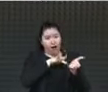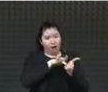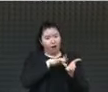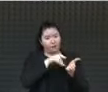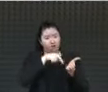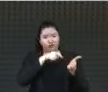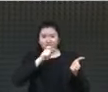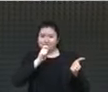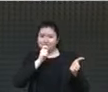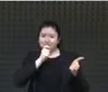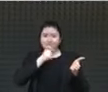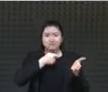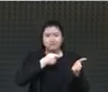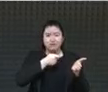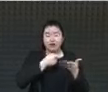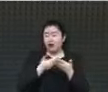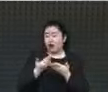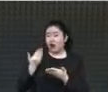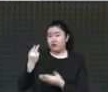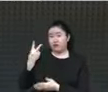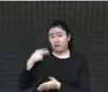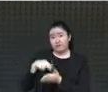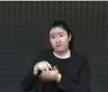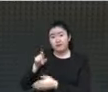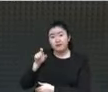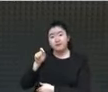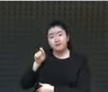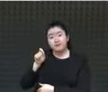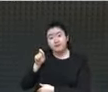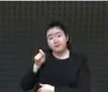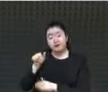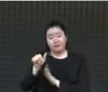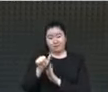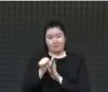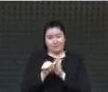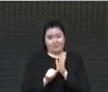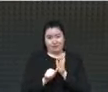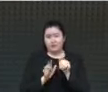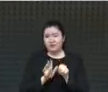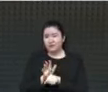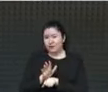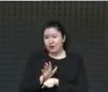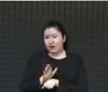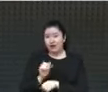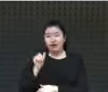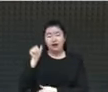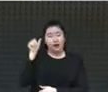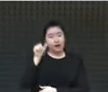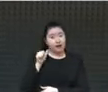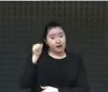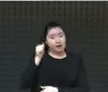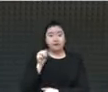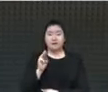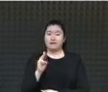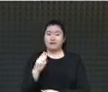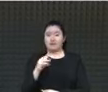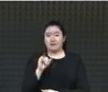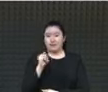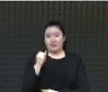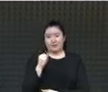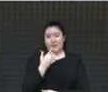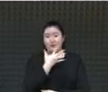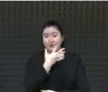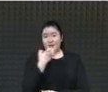adicional se entregó en 2020, los meses de abril, mayo y junio, 500 pesos